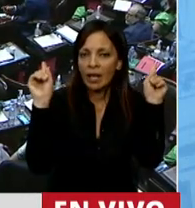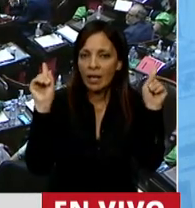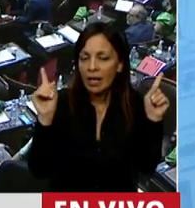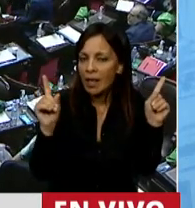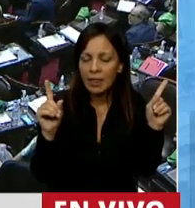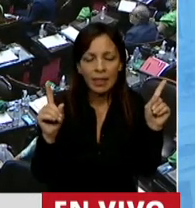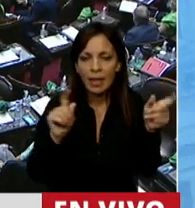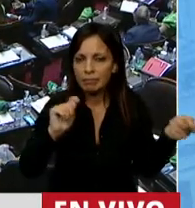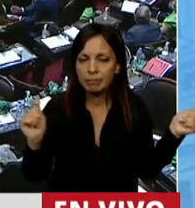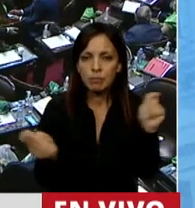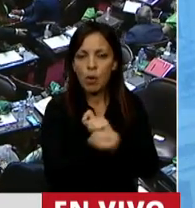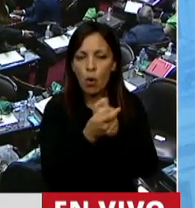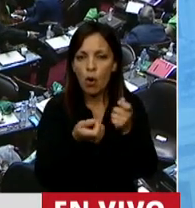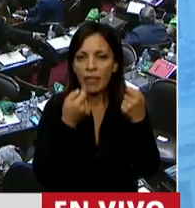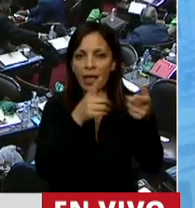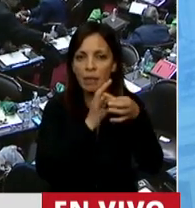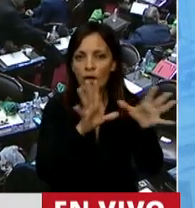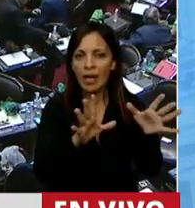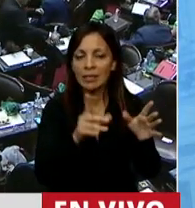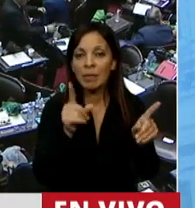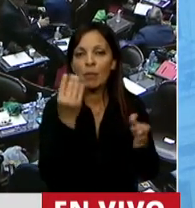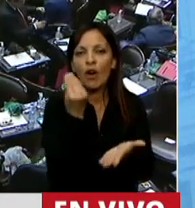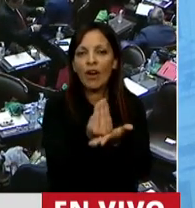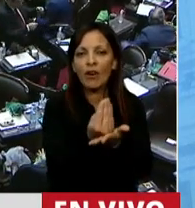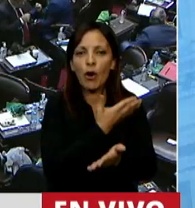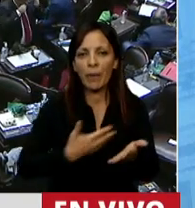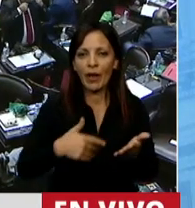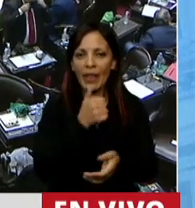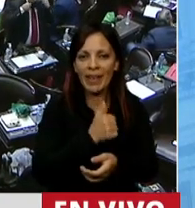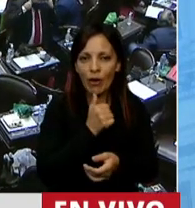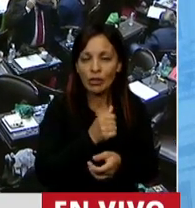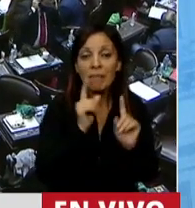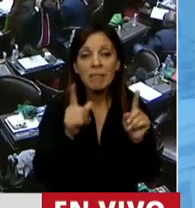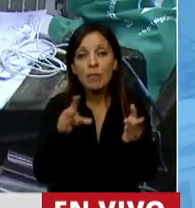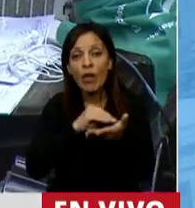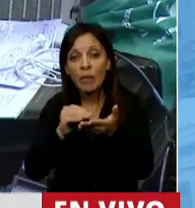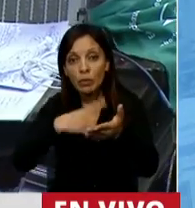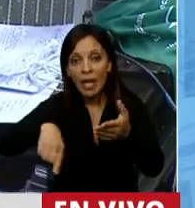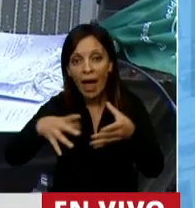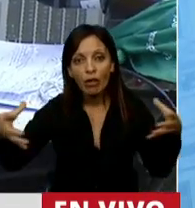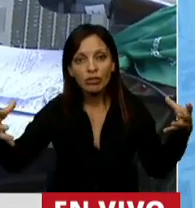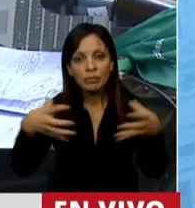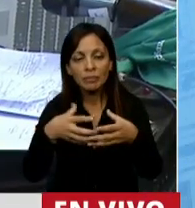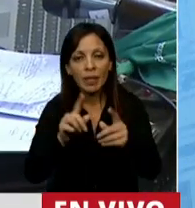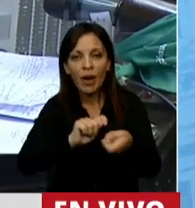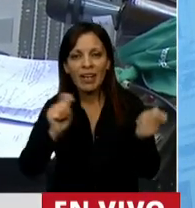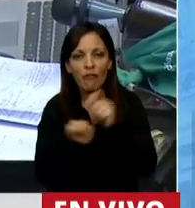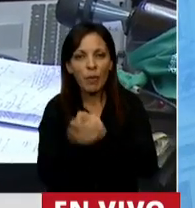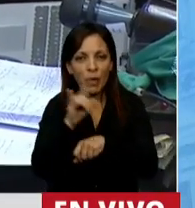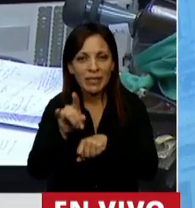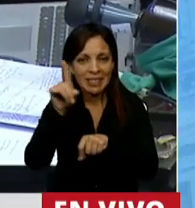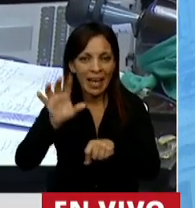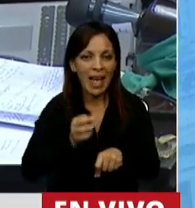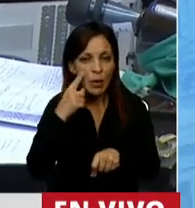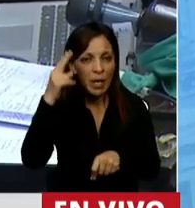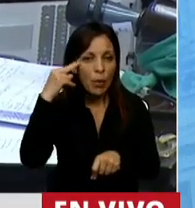disruptiva, democratizante. Ocurrió durante el gobierno de Yrigoyen y fueron los diputados reformistas de la reforma universitaria del